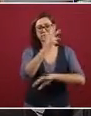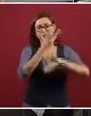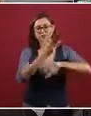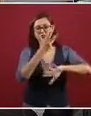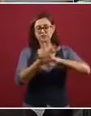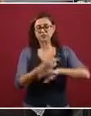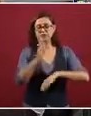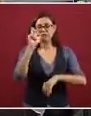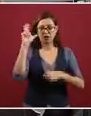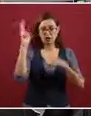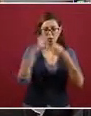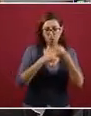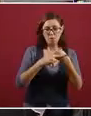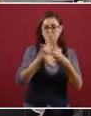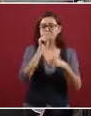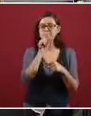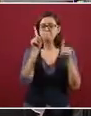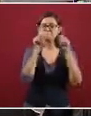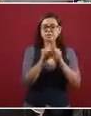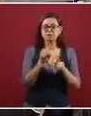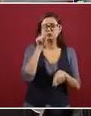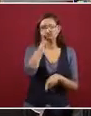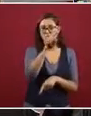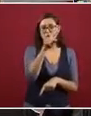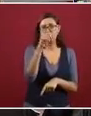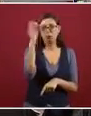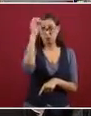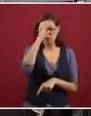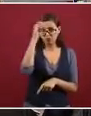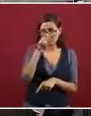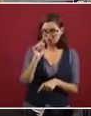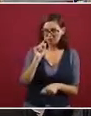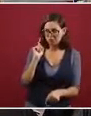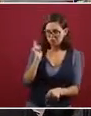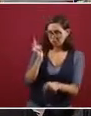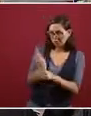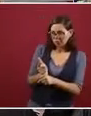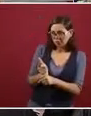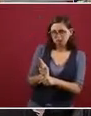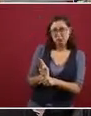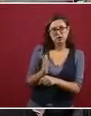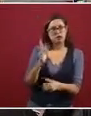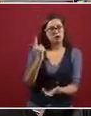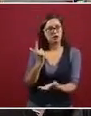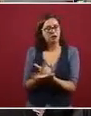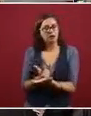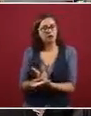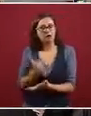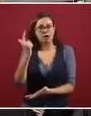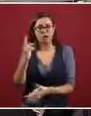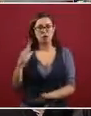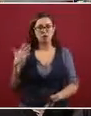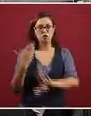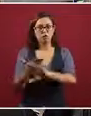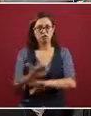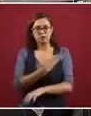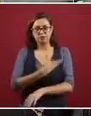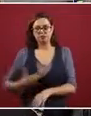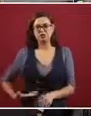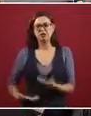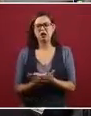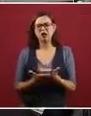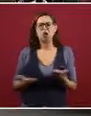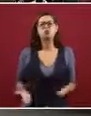en Europa, un comentario de esos pone en riesgo el estado de los dirigentes que gobiernan. ¿Qué opinión